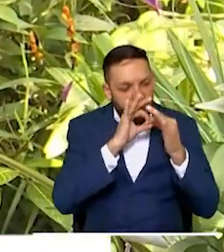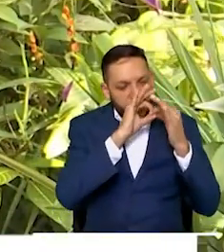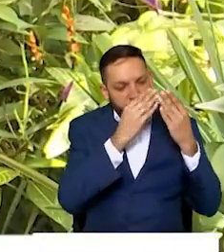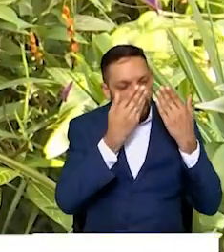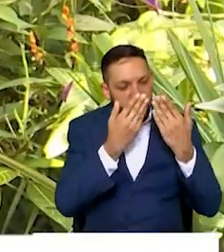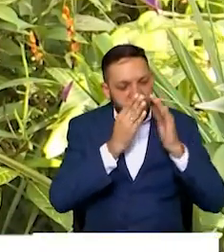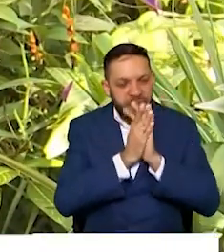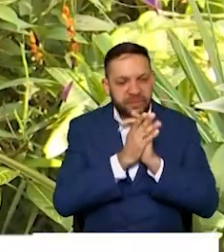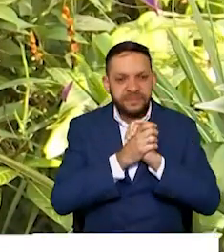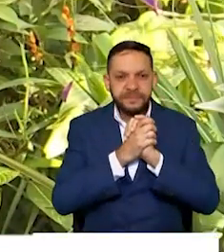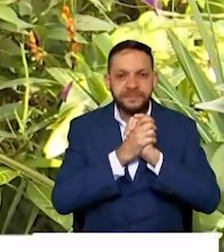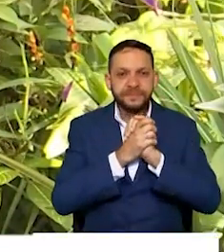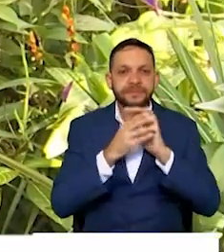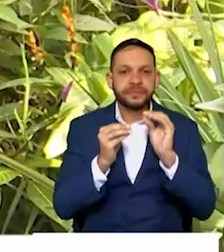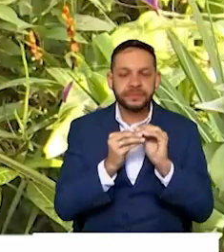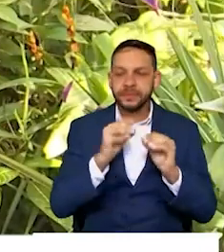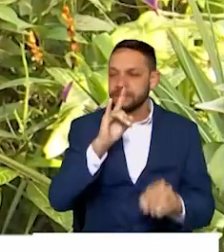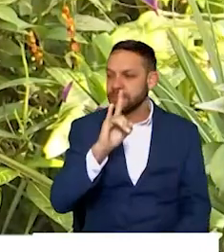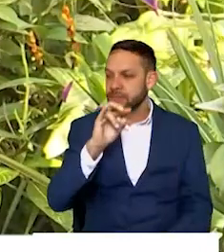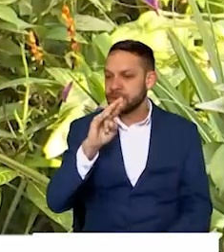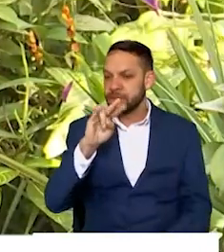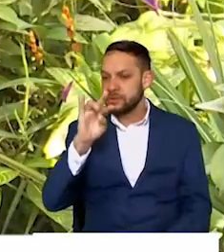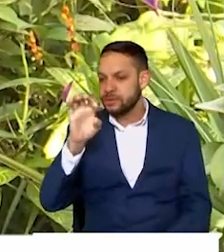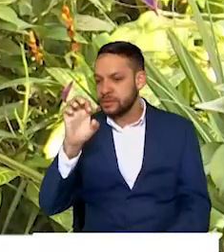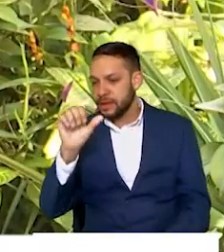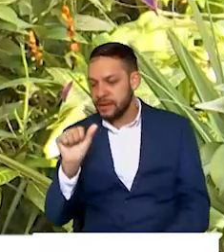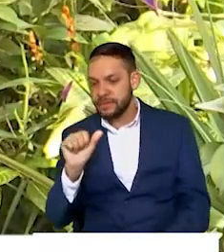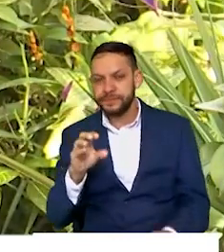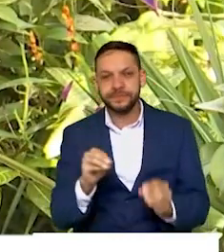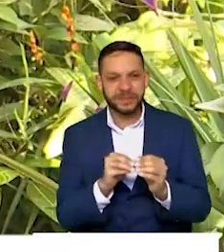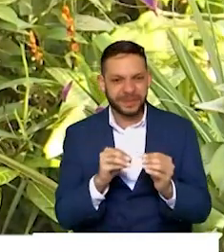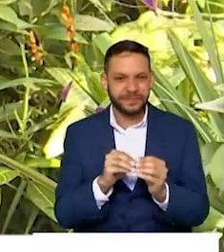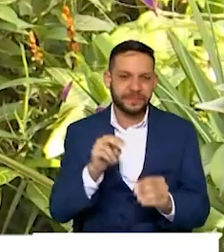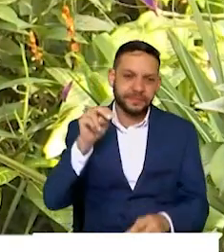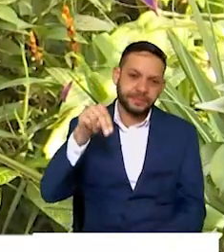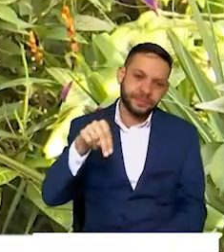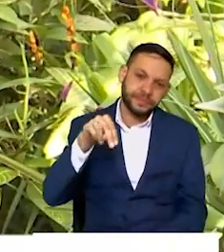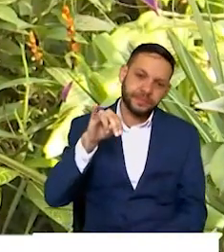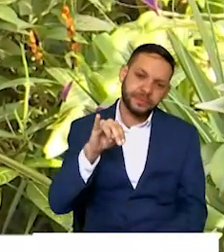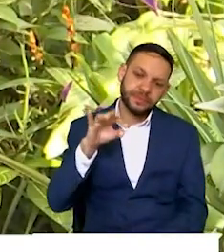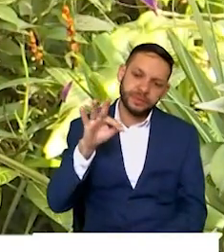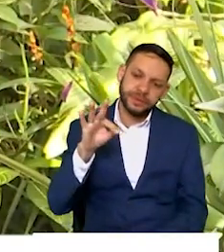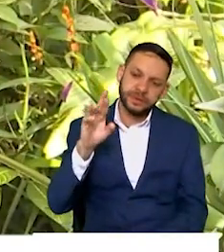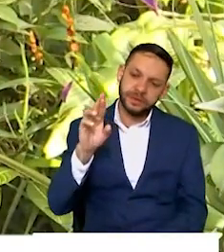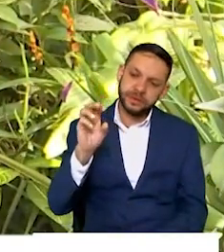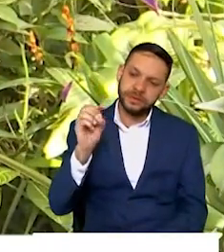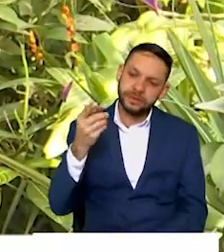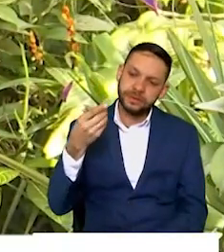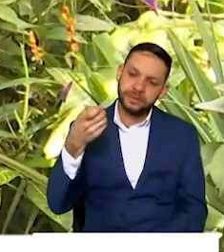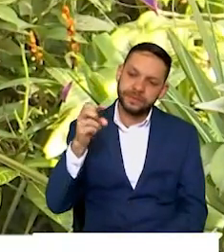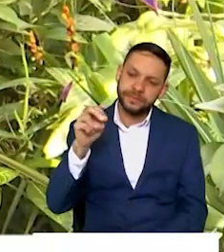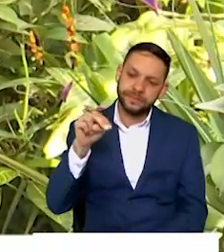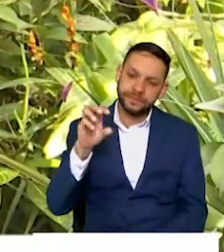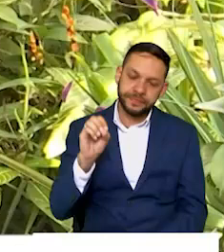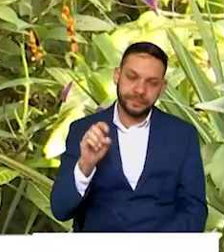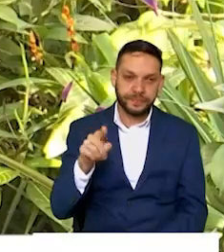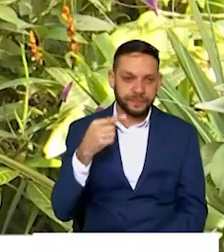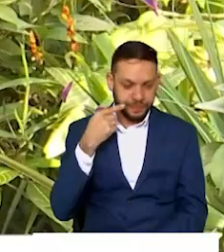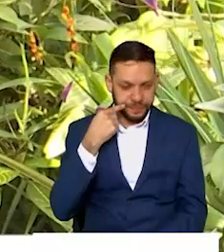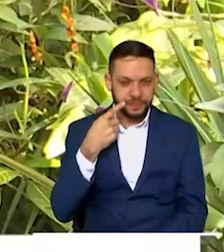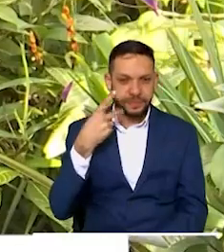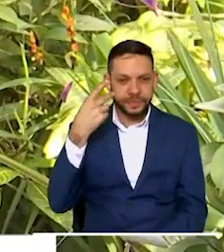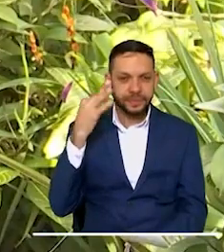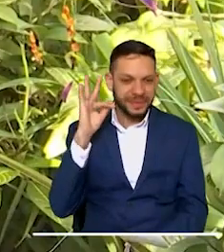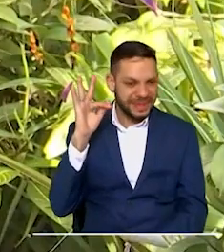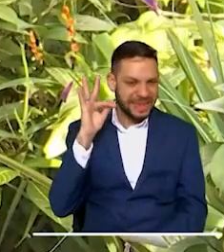También hay otro examen que es urea y nitrógeno ureico o BUN. Tengo un caso para contarles en España del hijo de